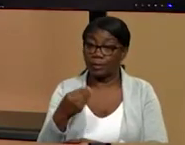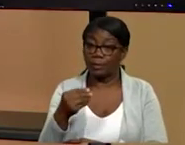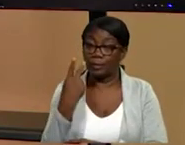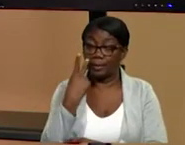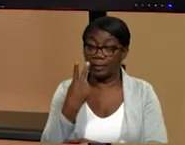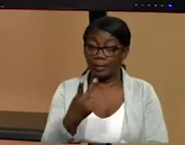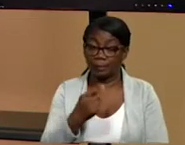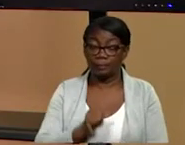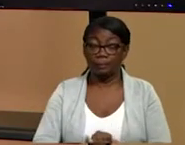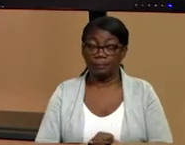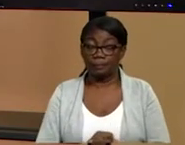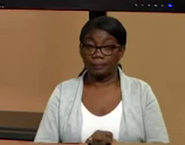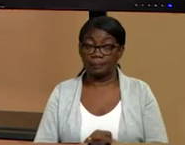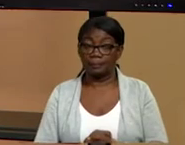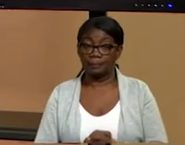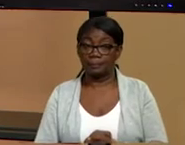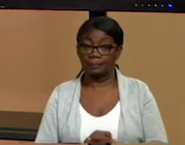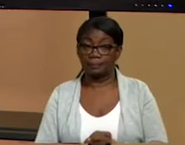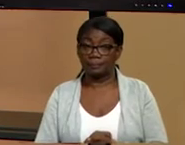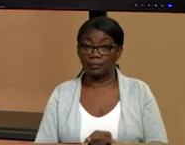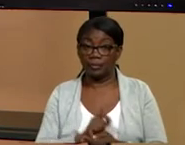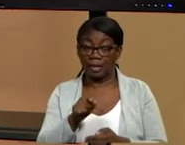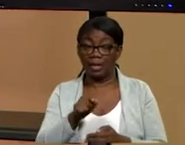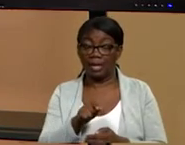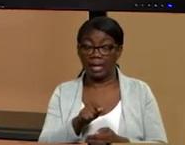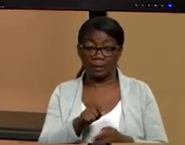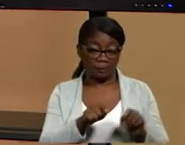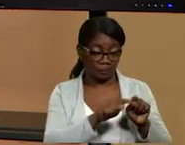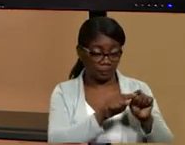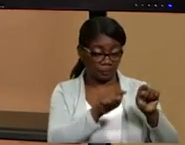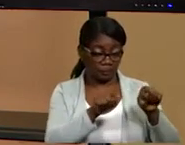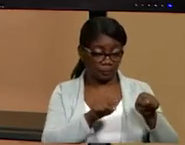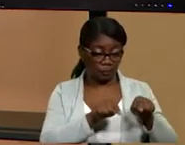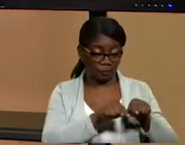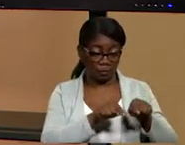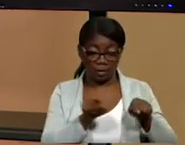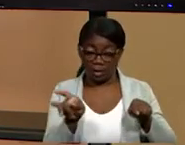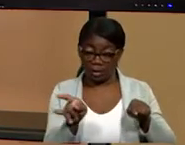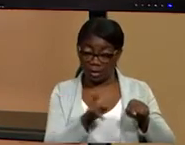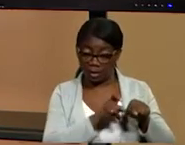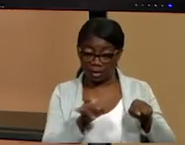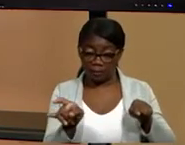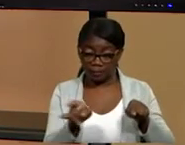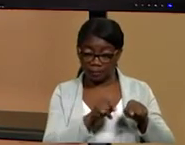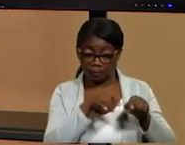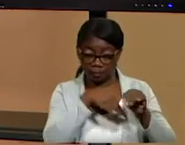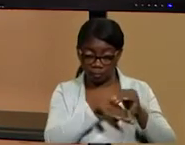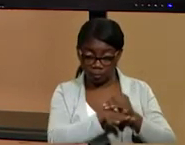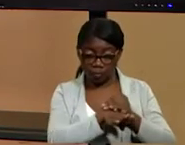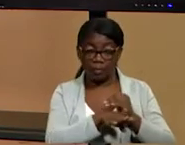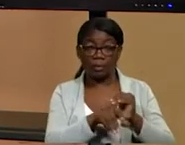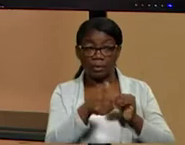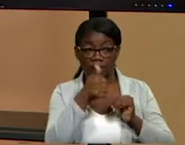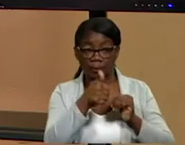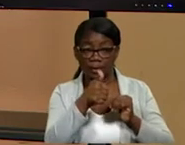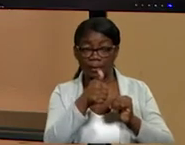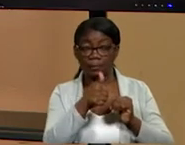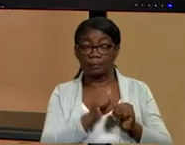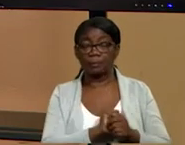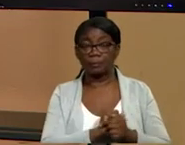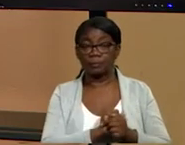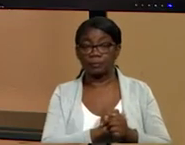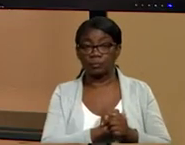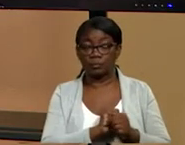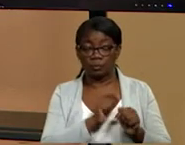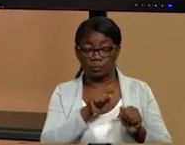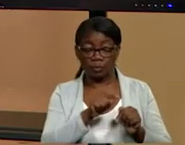entradas, ¿verdad?, están bien, colocamos los terminales del multímetro,